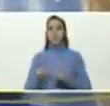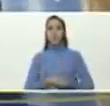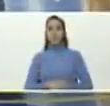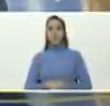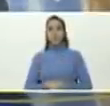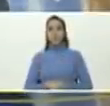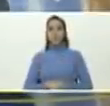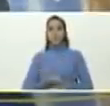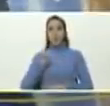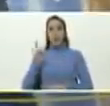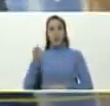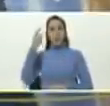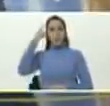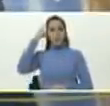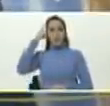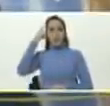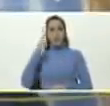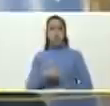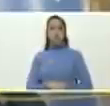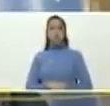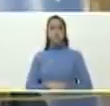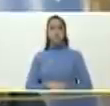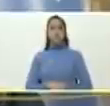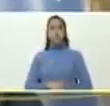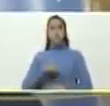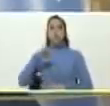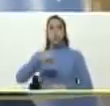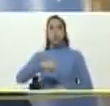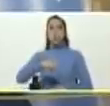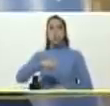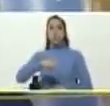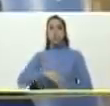El primer día, el lunes,